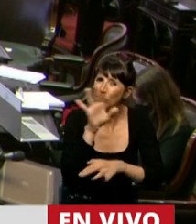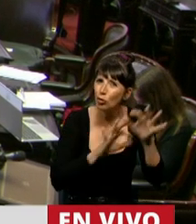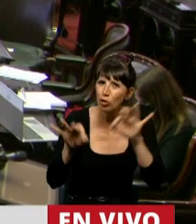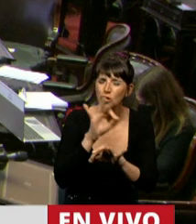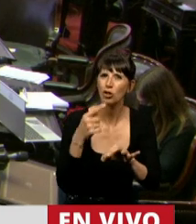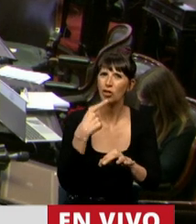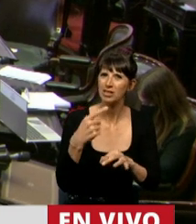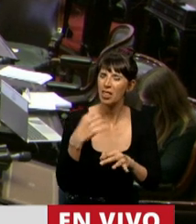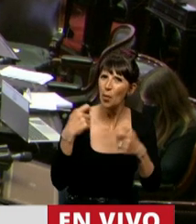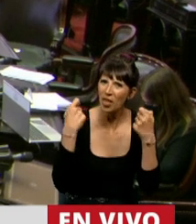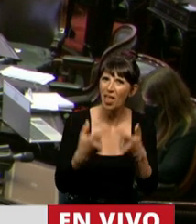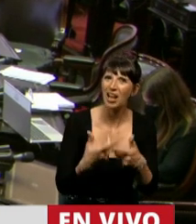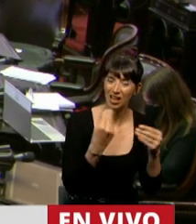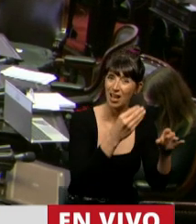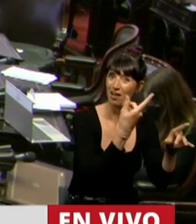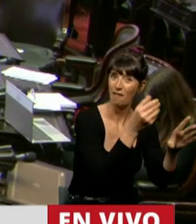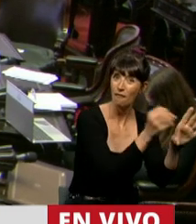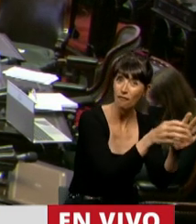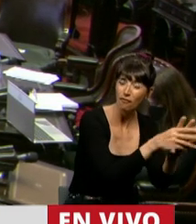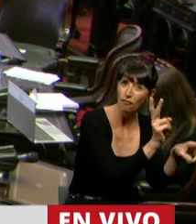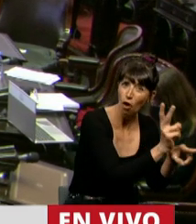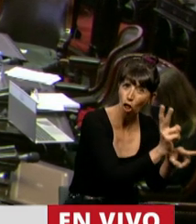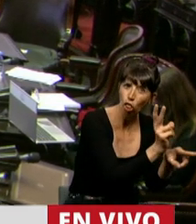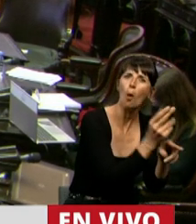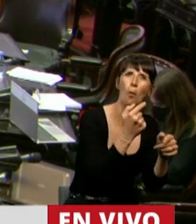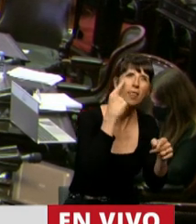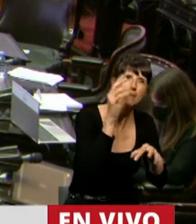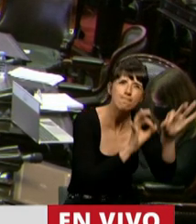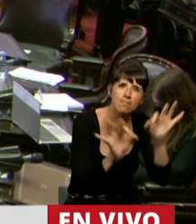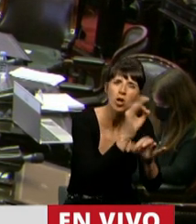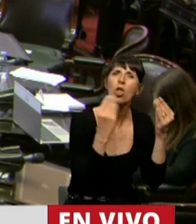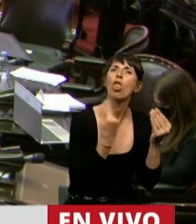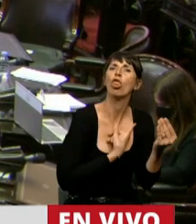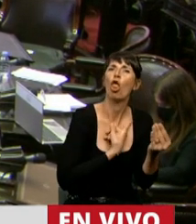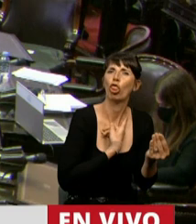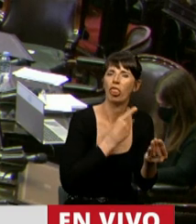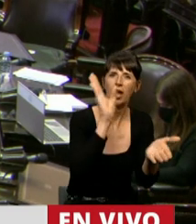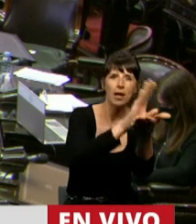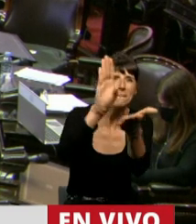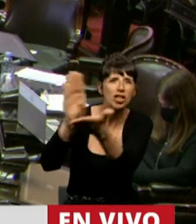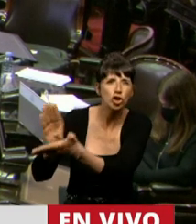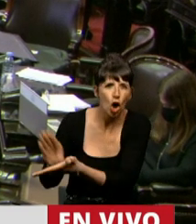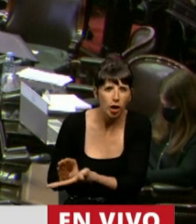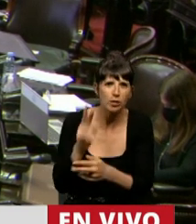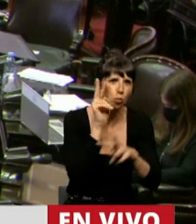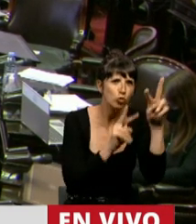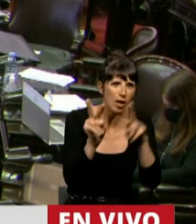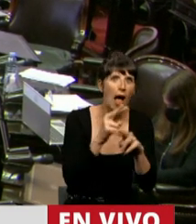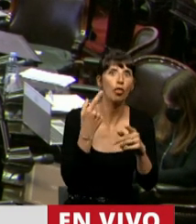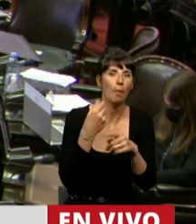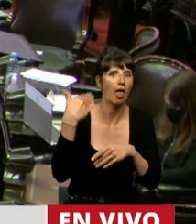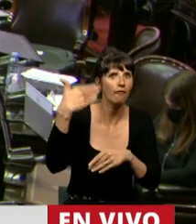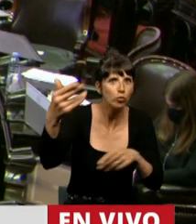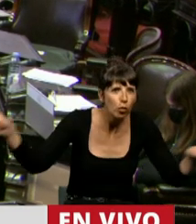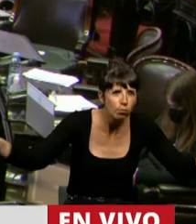necesaria para que el fondo invierta en el largo plazo en proyectos productivos bajo criterios de seguridad y rentabilidad